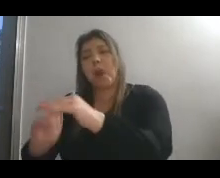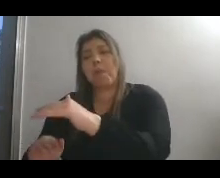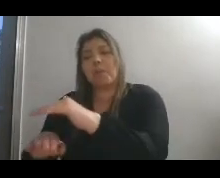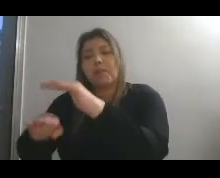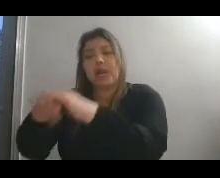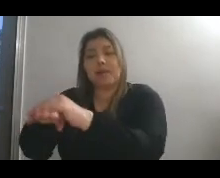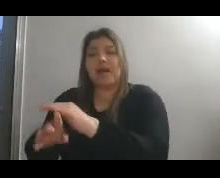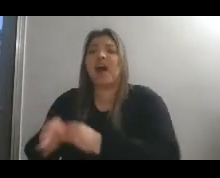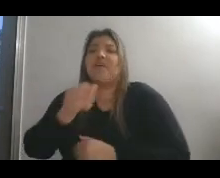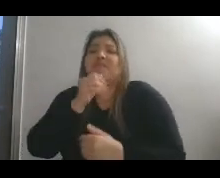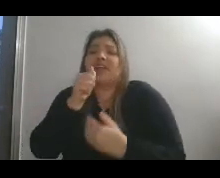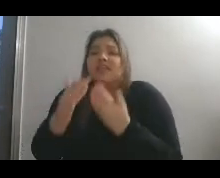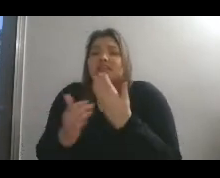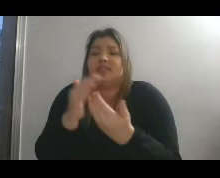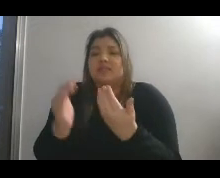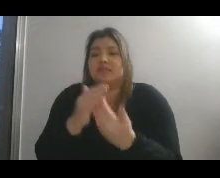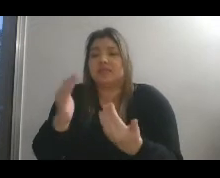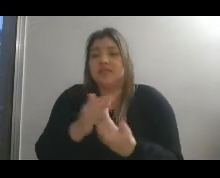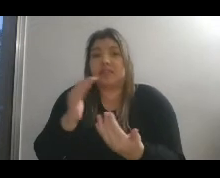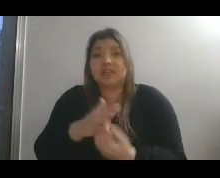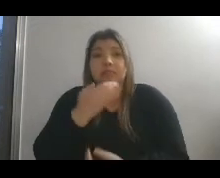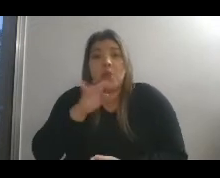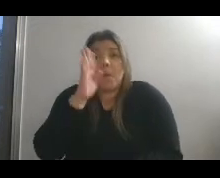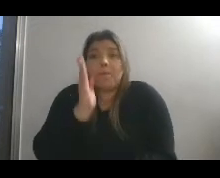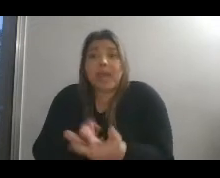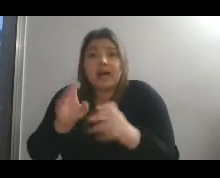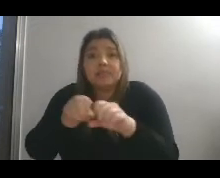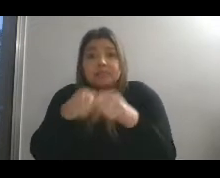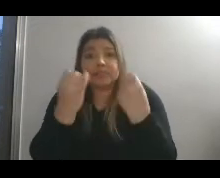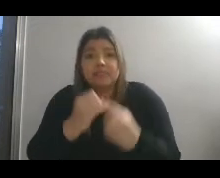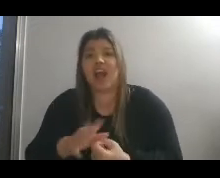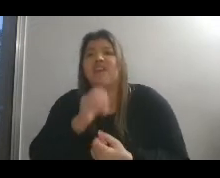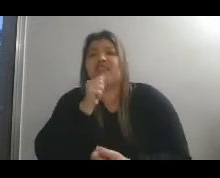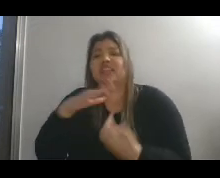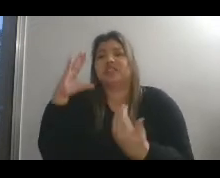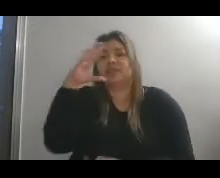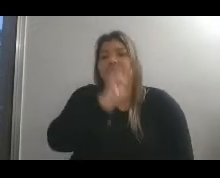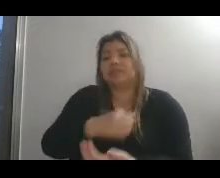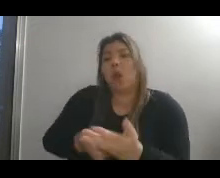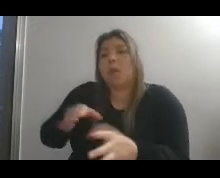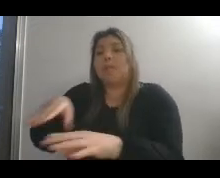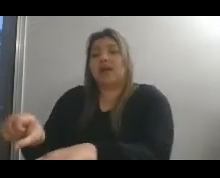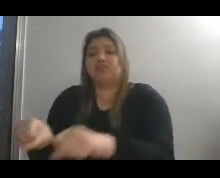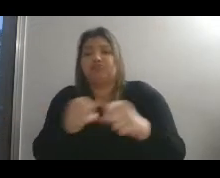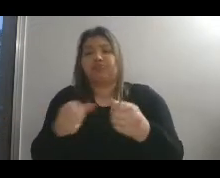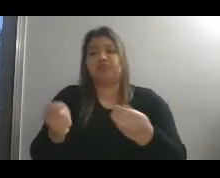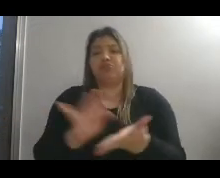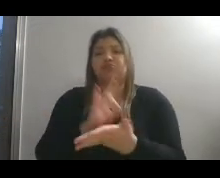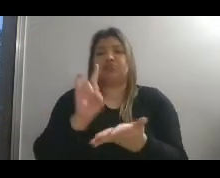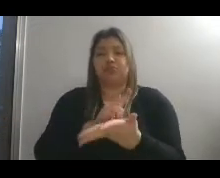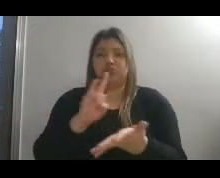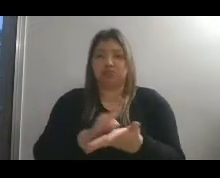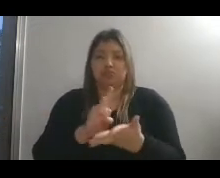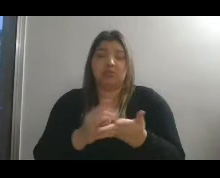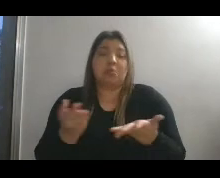acceso para las personas en caso de que se presente una contingencia.